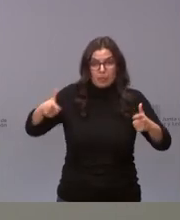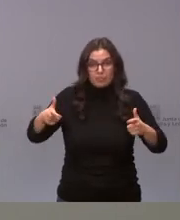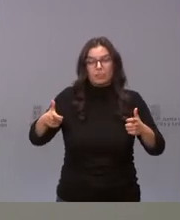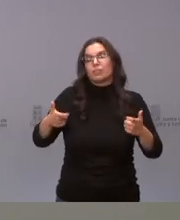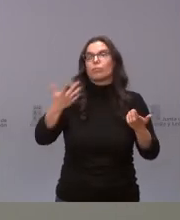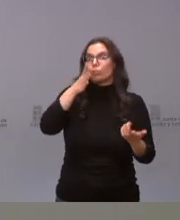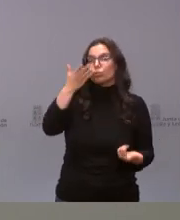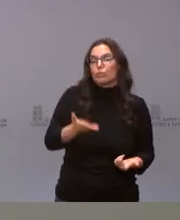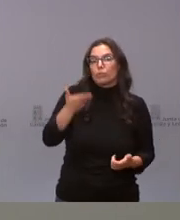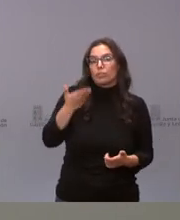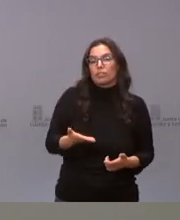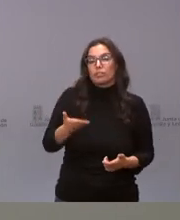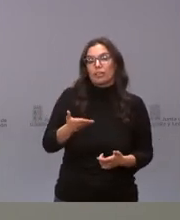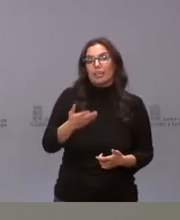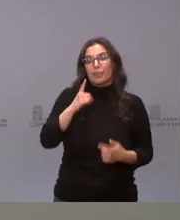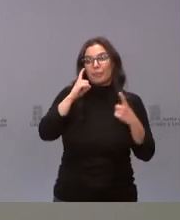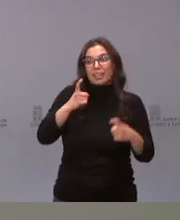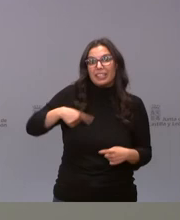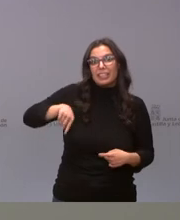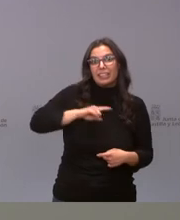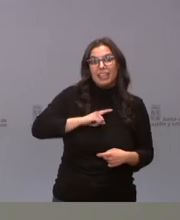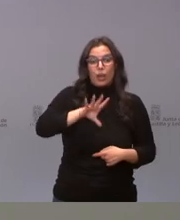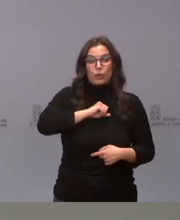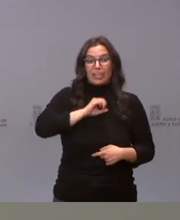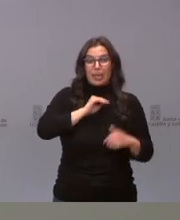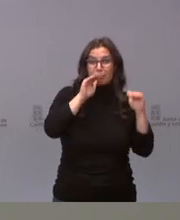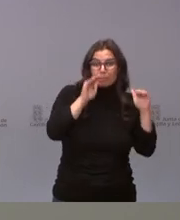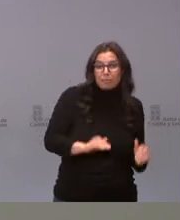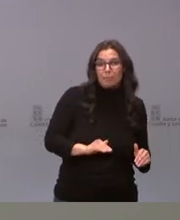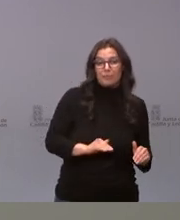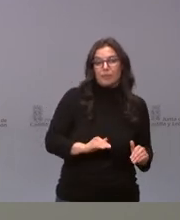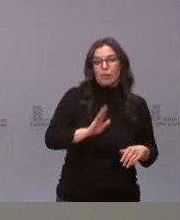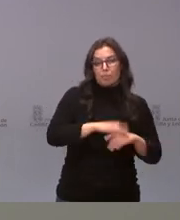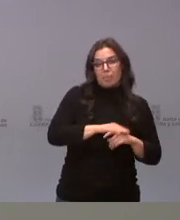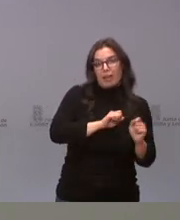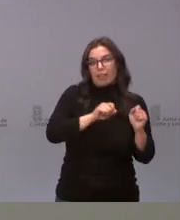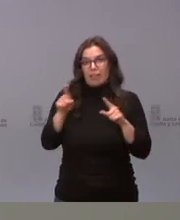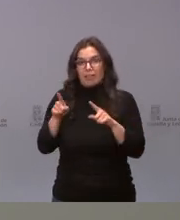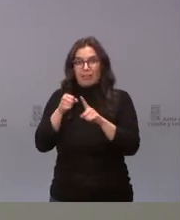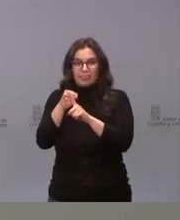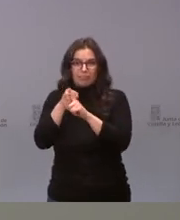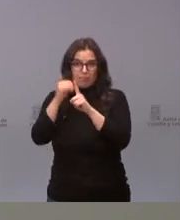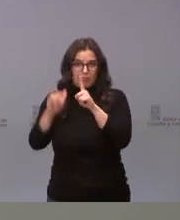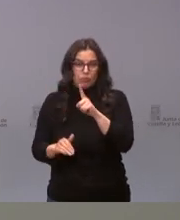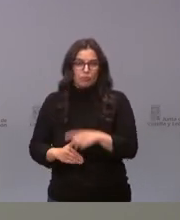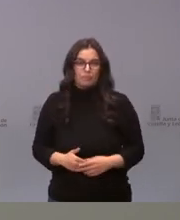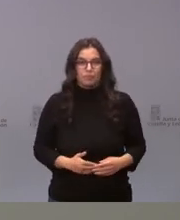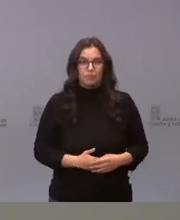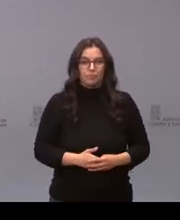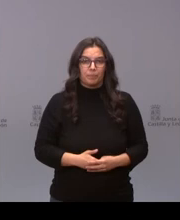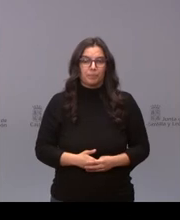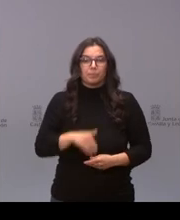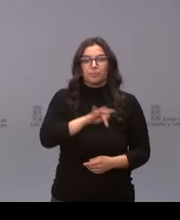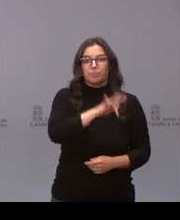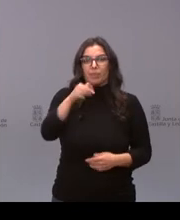importante que intentemos disminuir los contagios para no incrementar esa presión en la UCI. En la